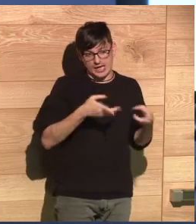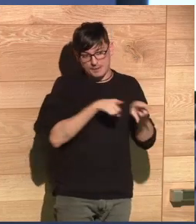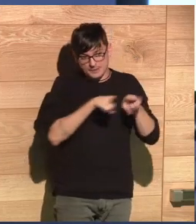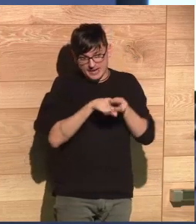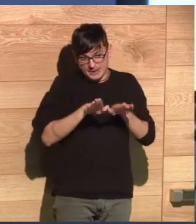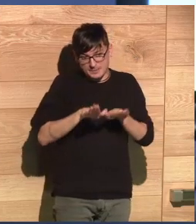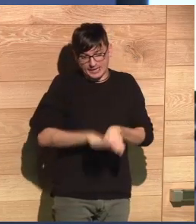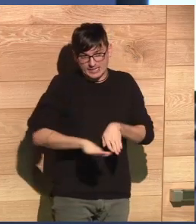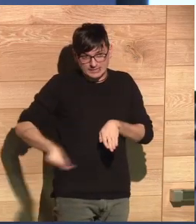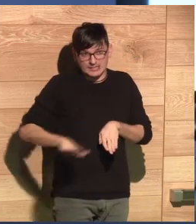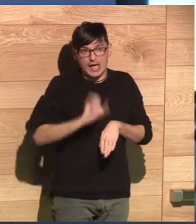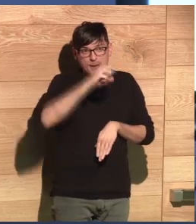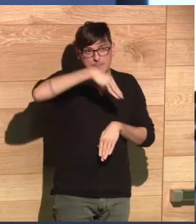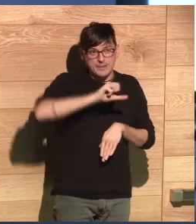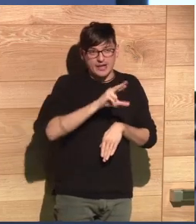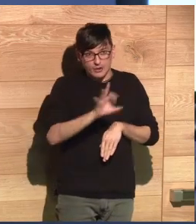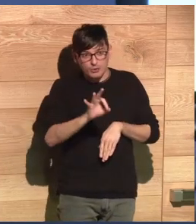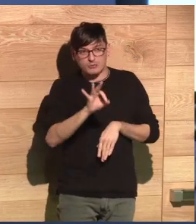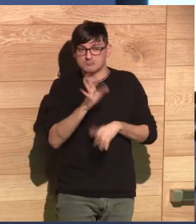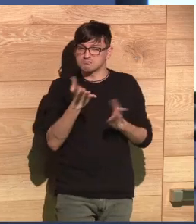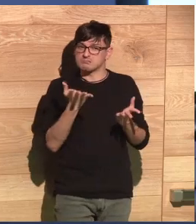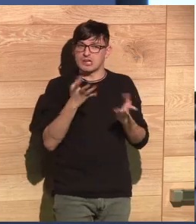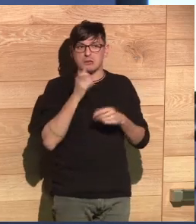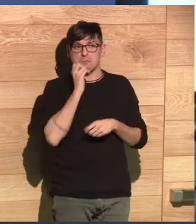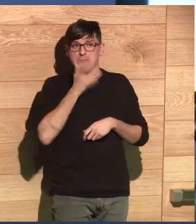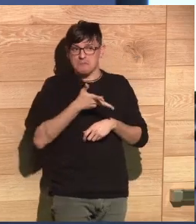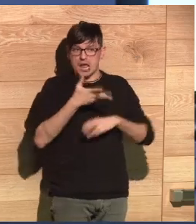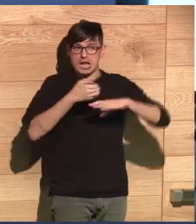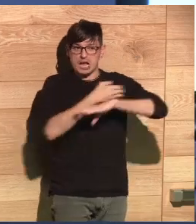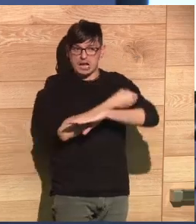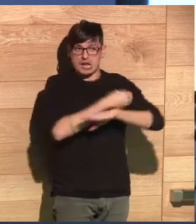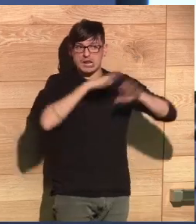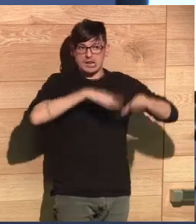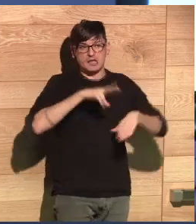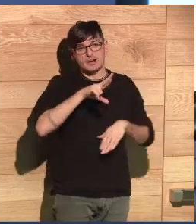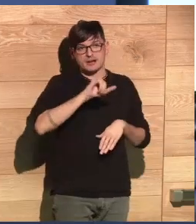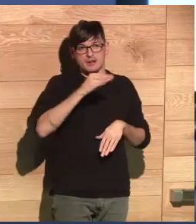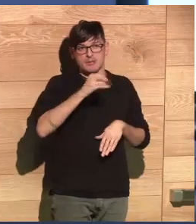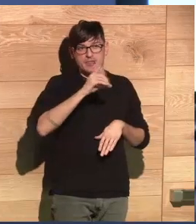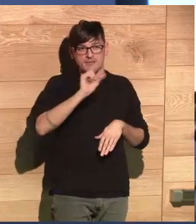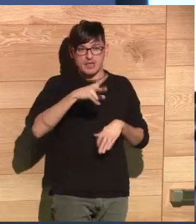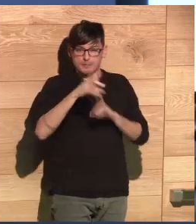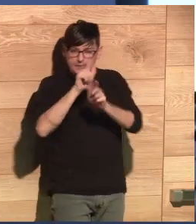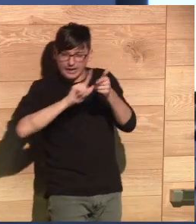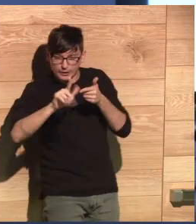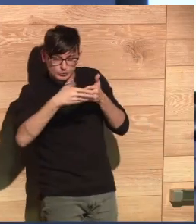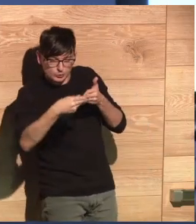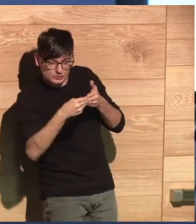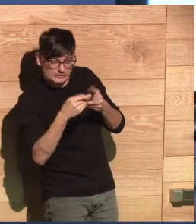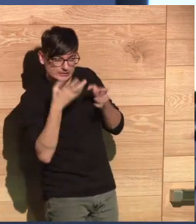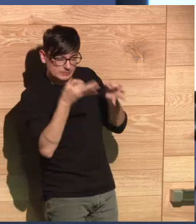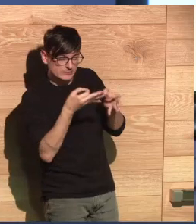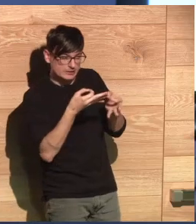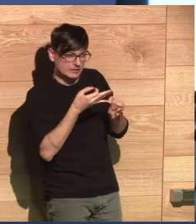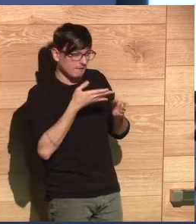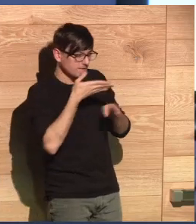Amparo y Julia, atendían una cantina en la estación de tren de Rivadavia. Los viajeros siempre se paraban a probar